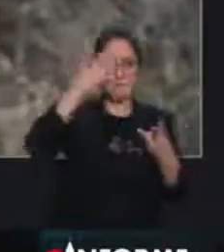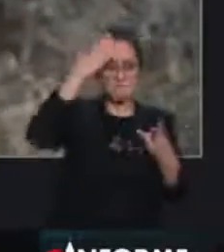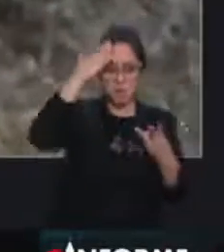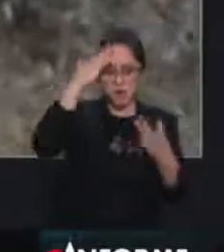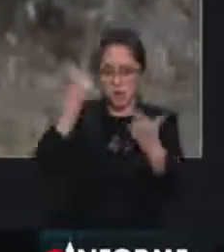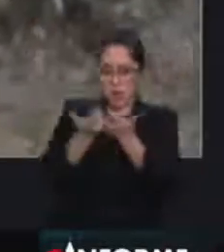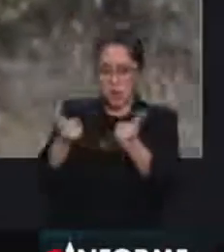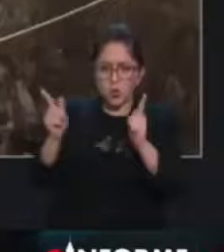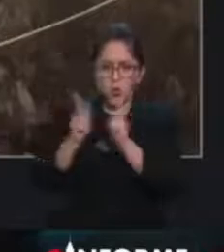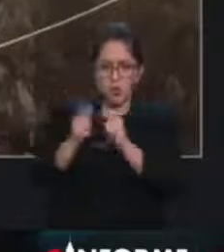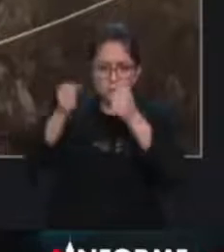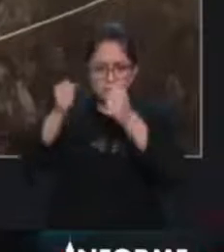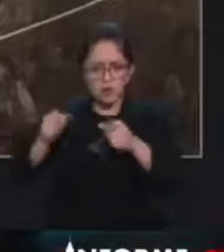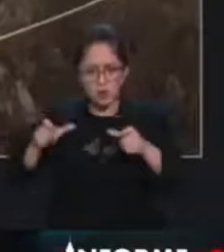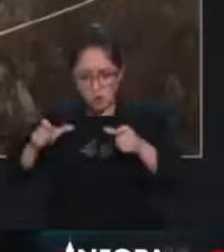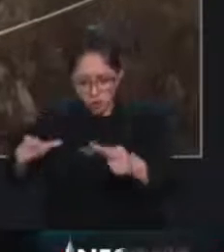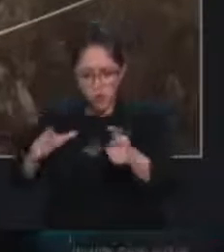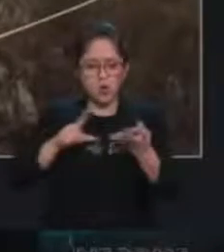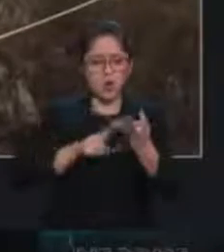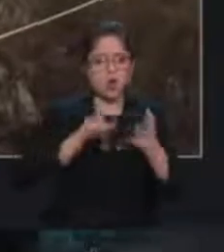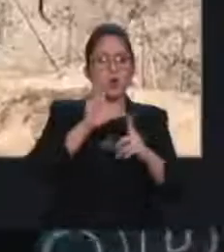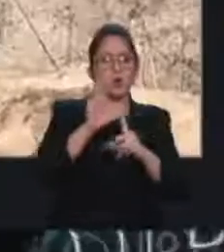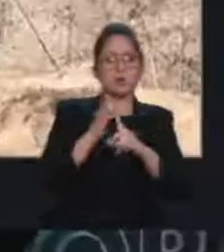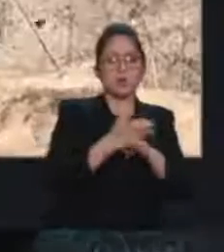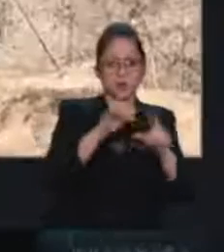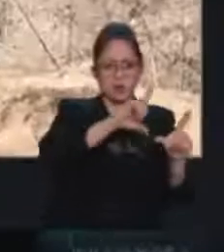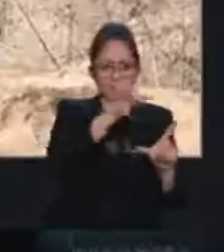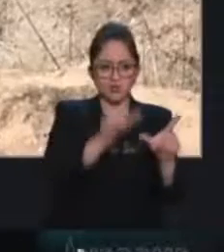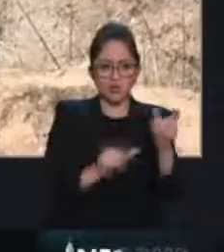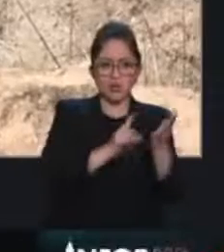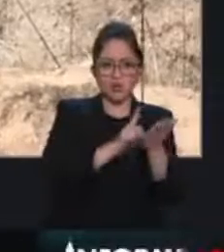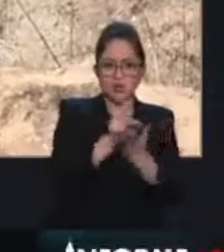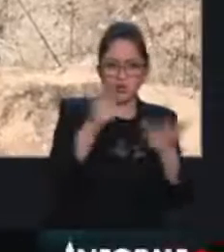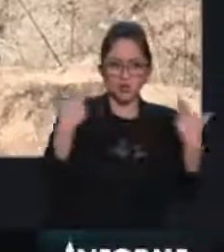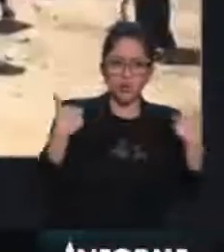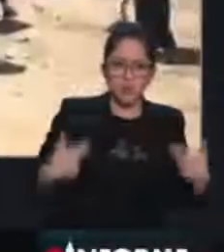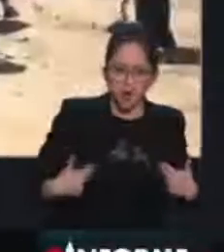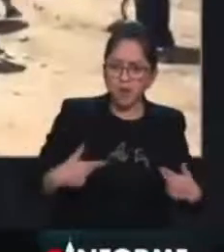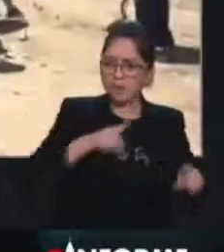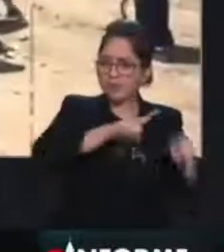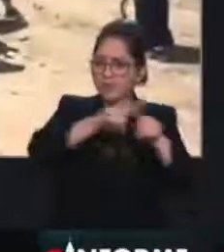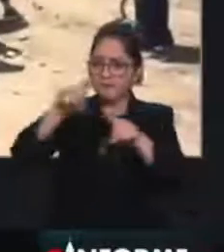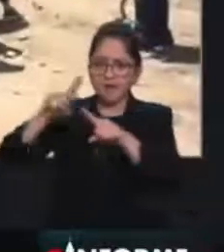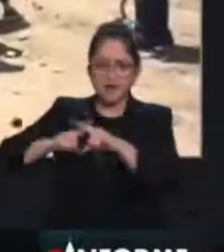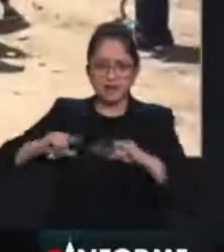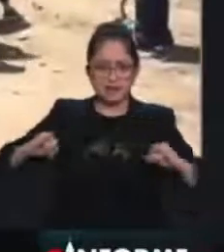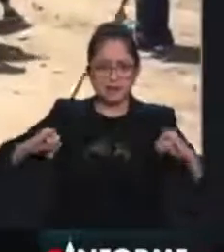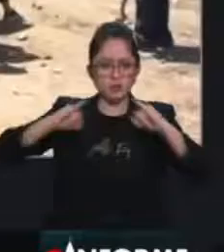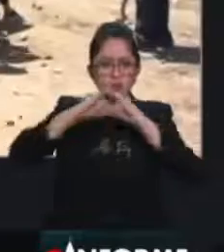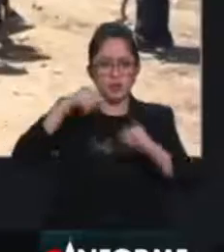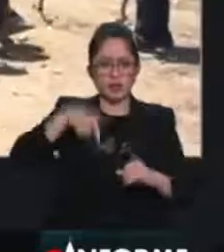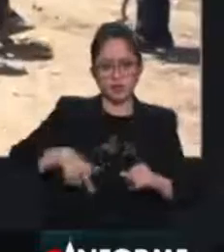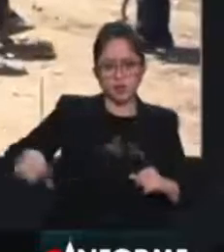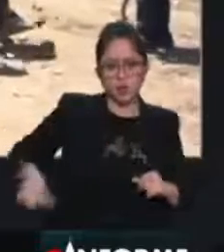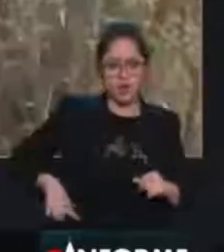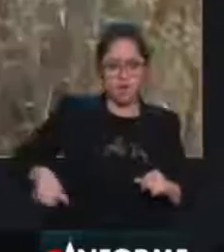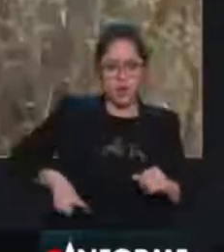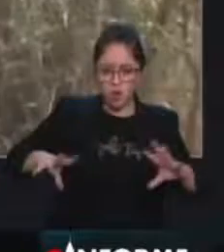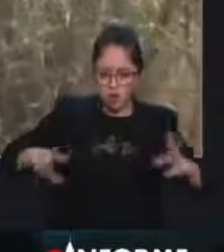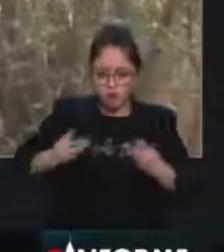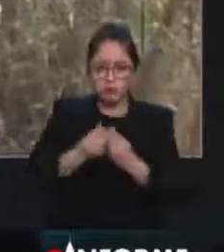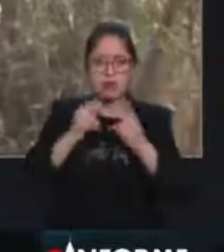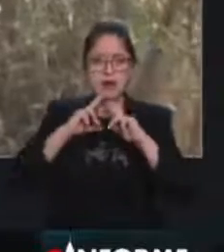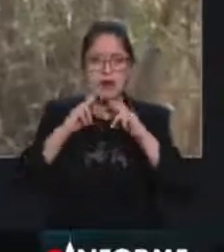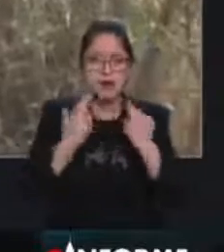Seguridad, con la Comisión Nacional de los Derechos Humanos, entre otras dependencias de la Administración Pública Federal. A partir de ahí ya comienza a hacer